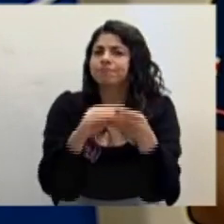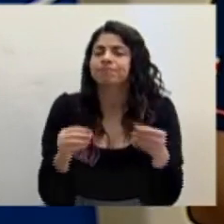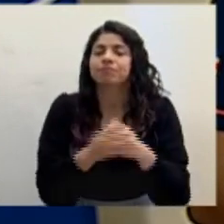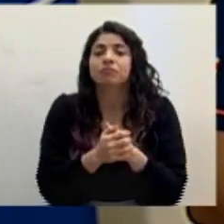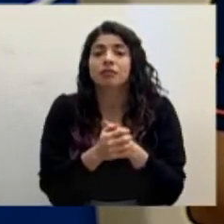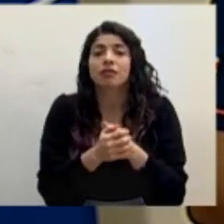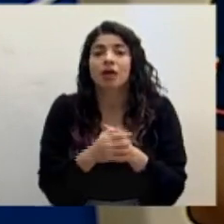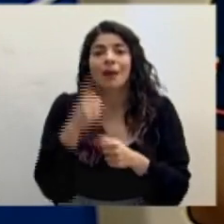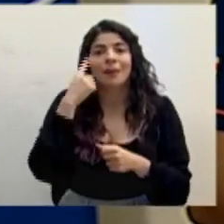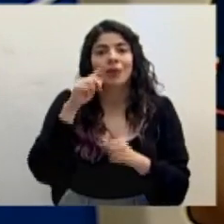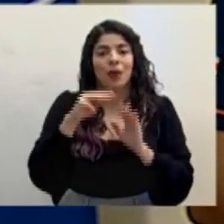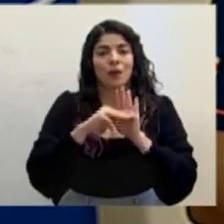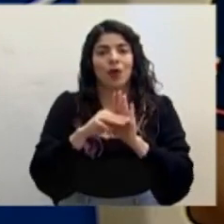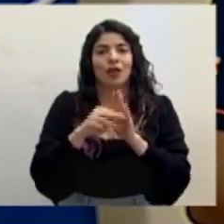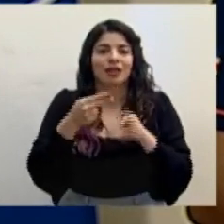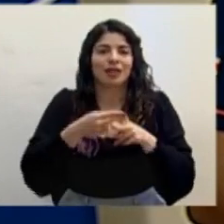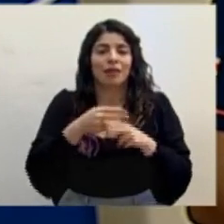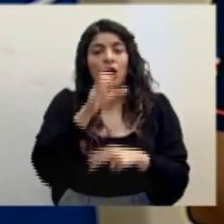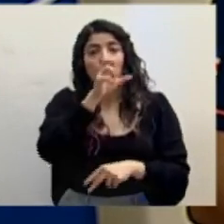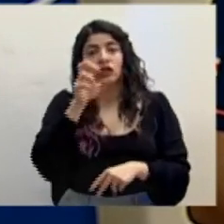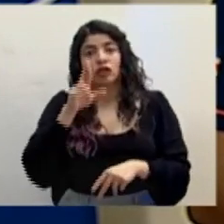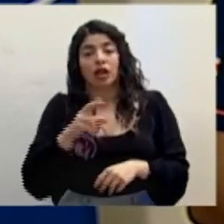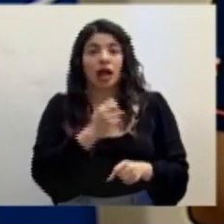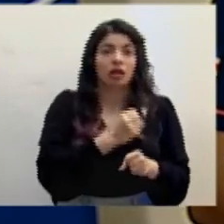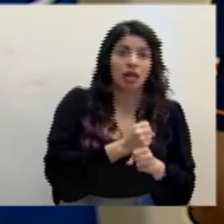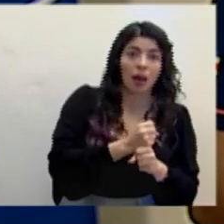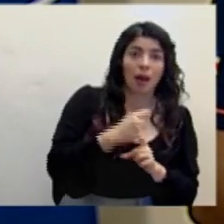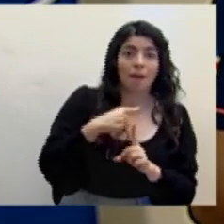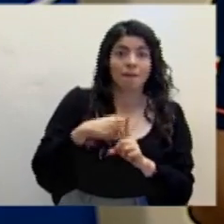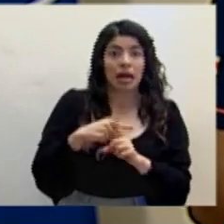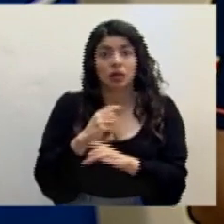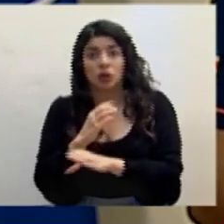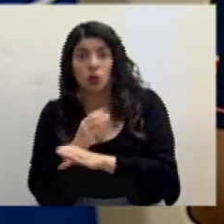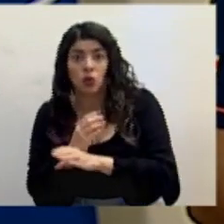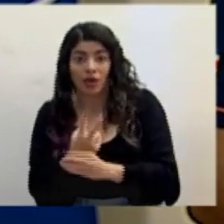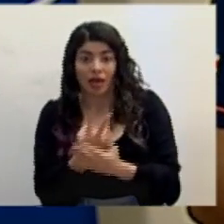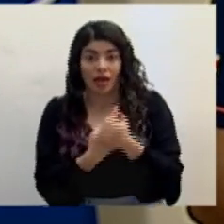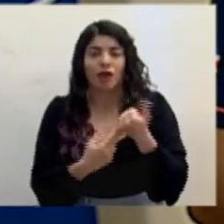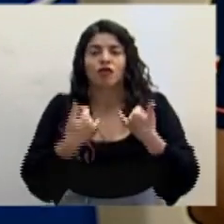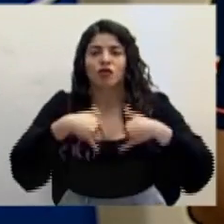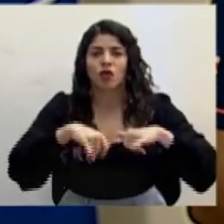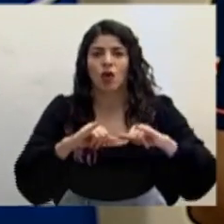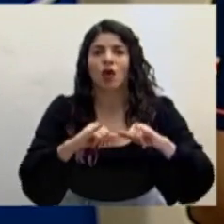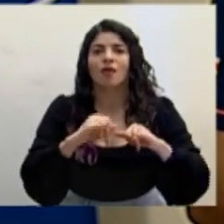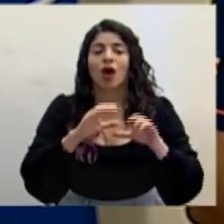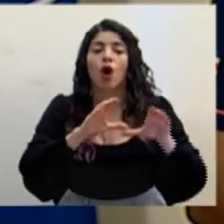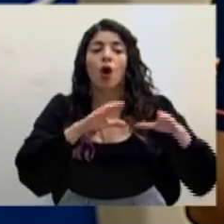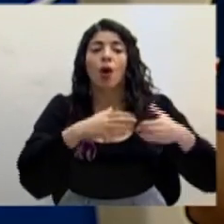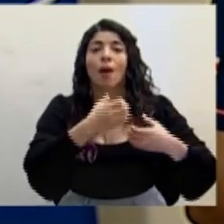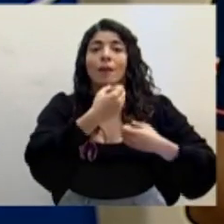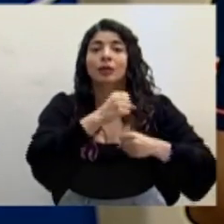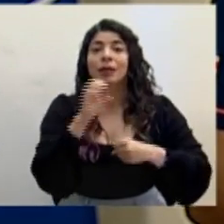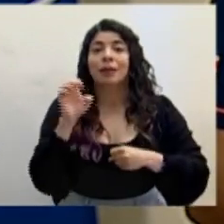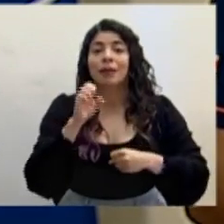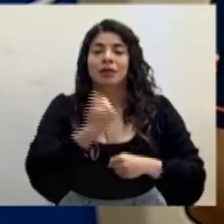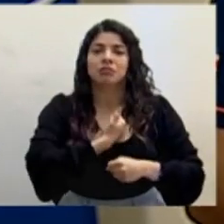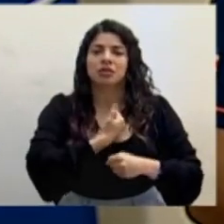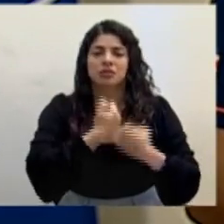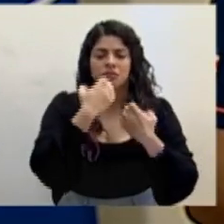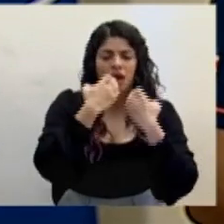en el marco del modelo Costa Rica Trabaja y Se Cuida, continúa el proceso de autoevaluación de los comités municipales de